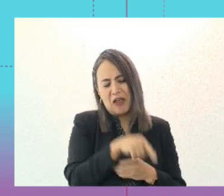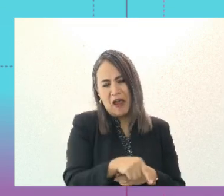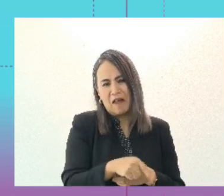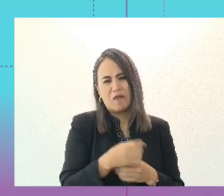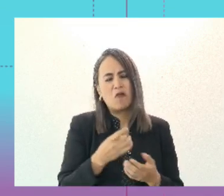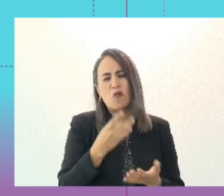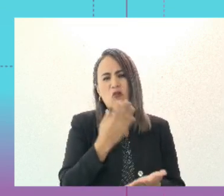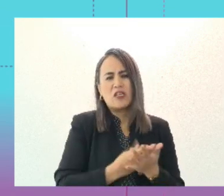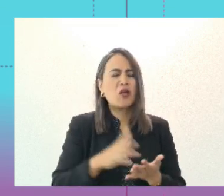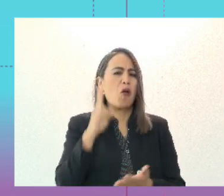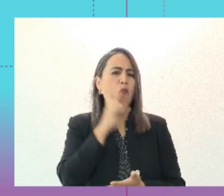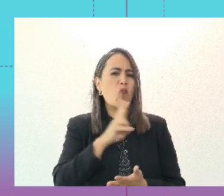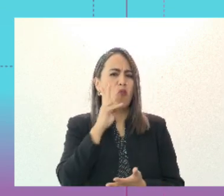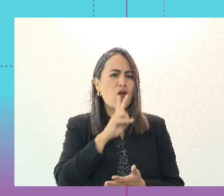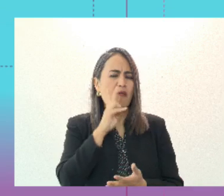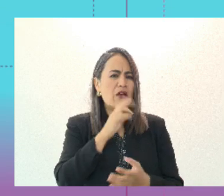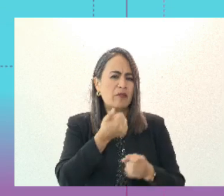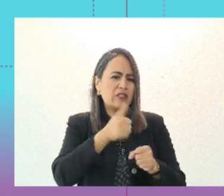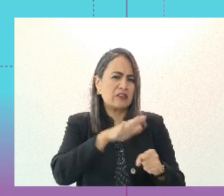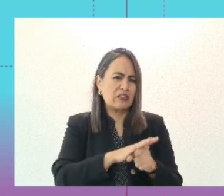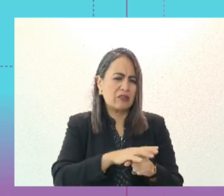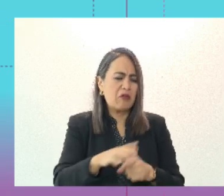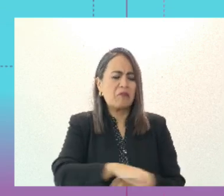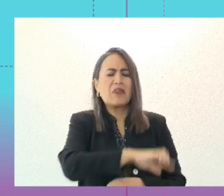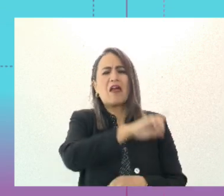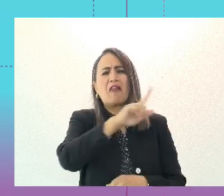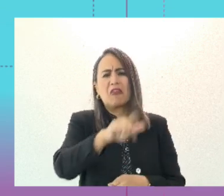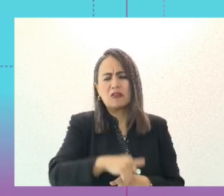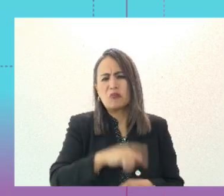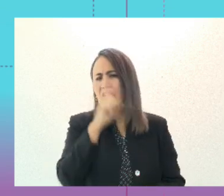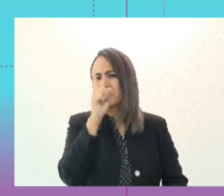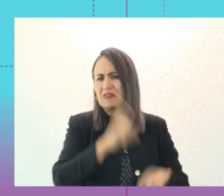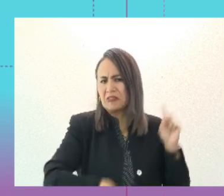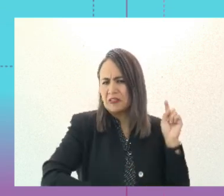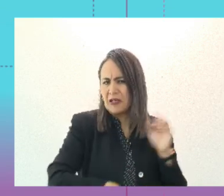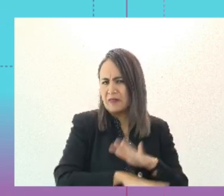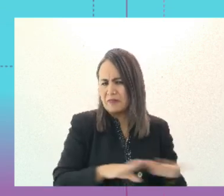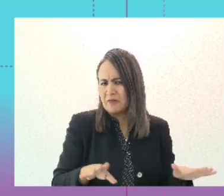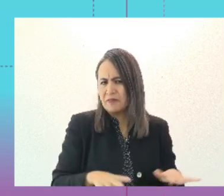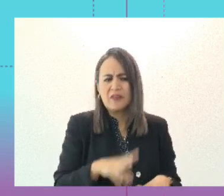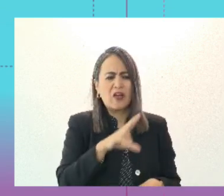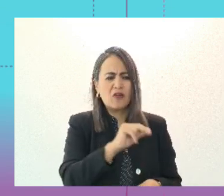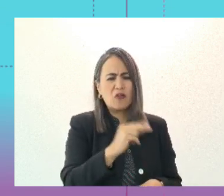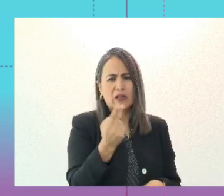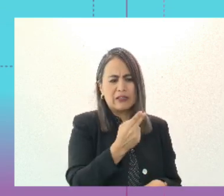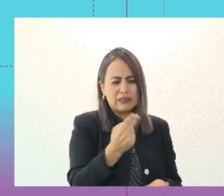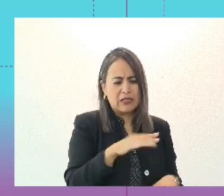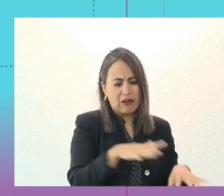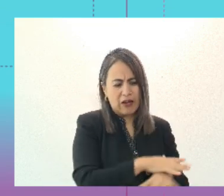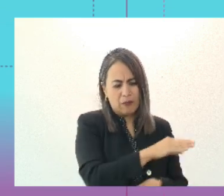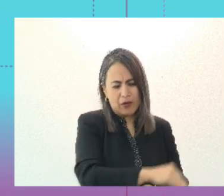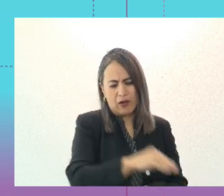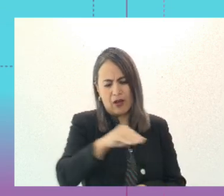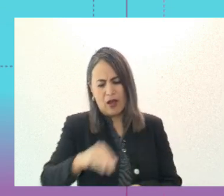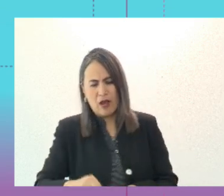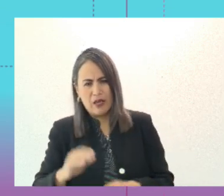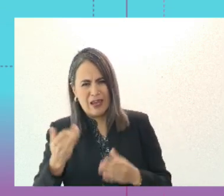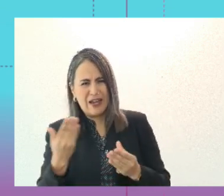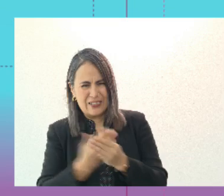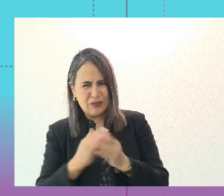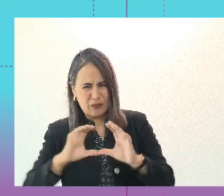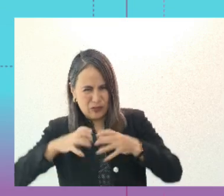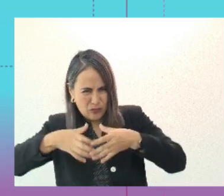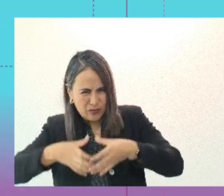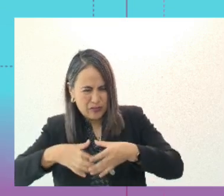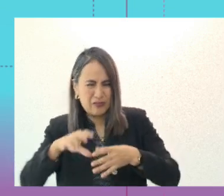comprobación administrativa inmediata que puede darse de baja con otro proceso y no tiene que llegar a un archivo de concentración. Hablo también de los